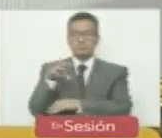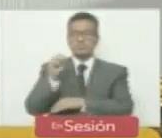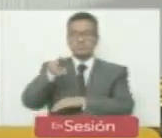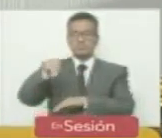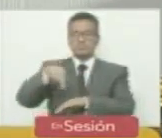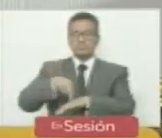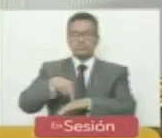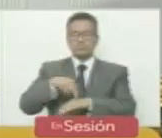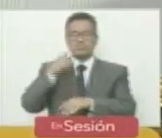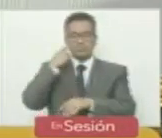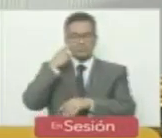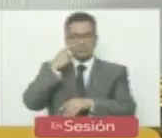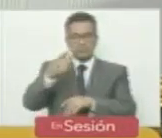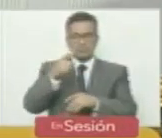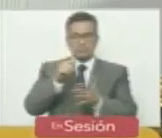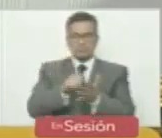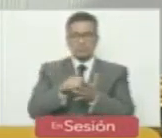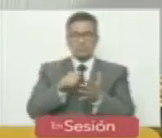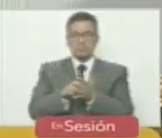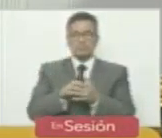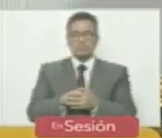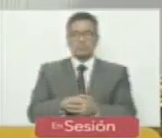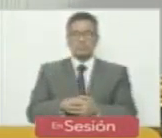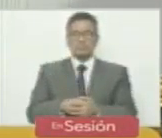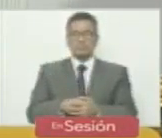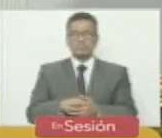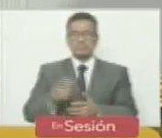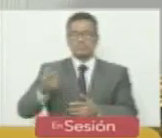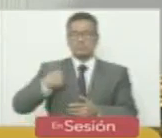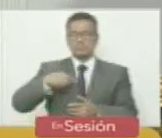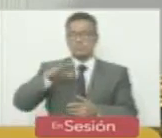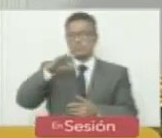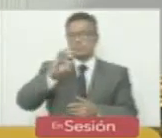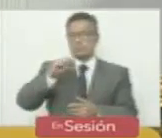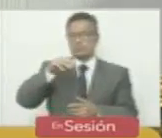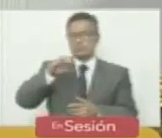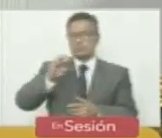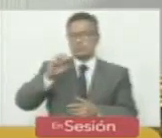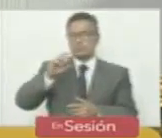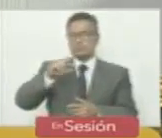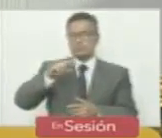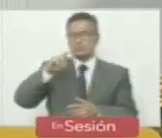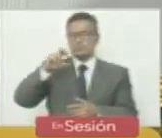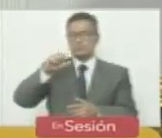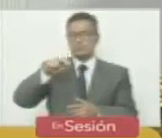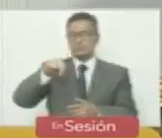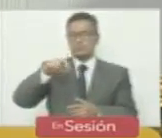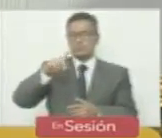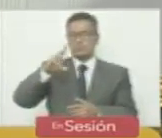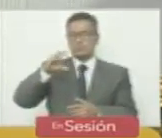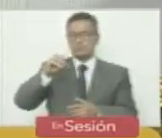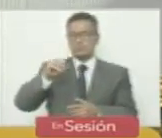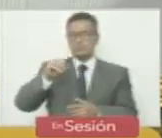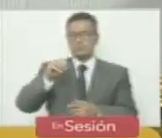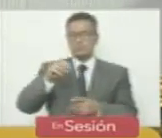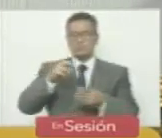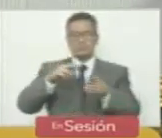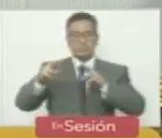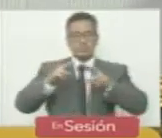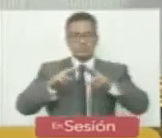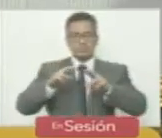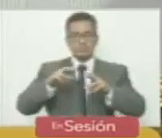Para presenciar este punto, se encuentra Fernando Guanacuni, exministro de Relaciones Exteriores del